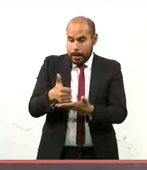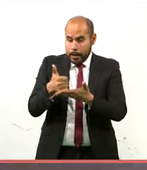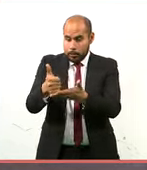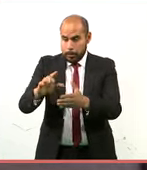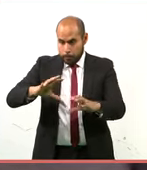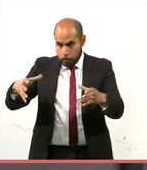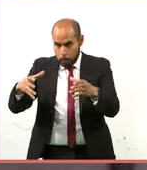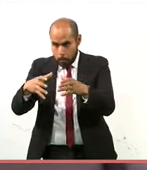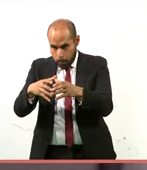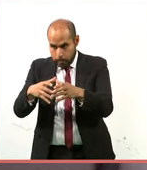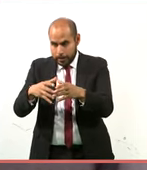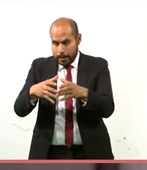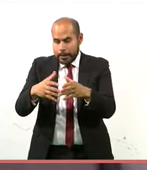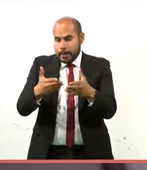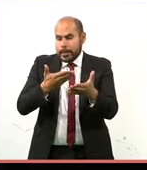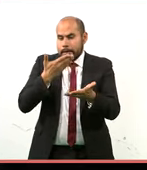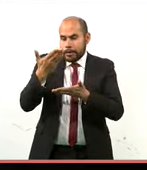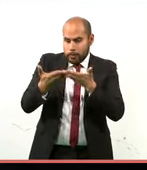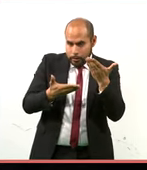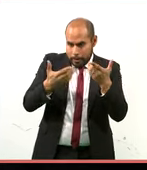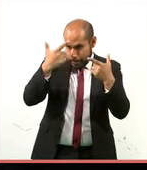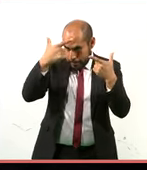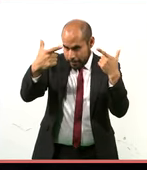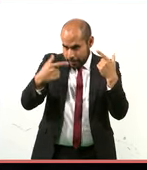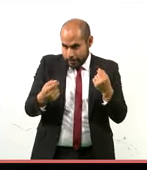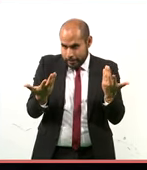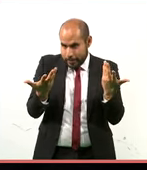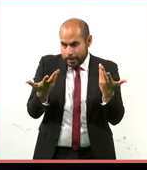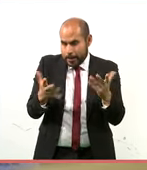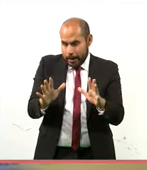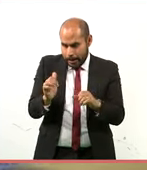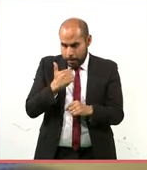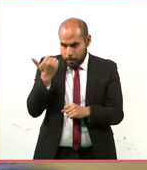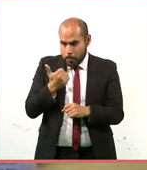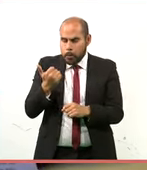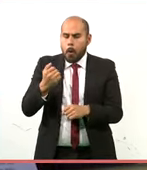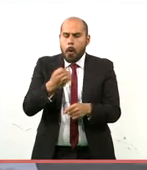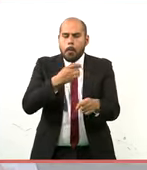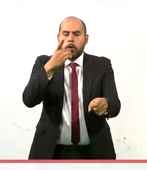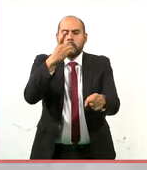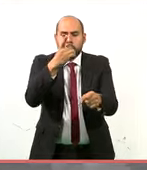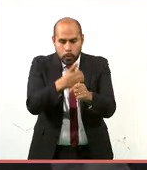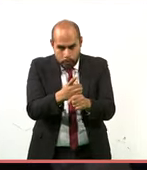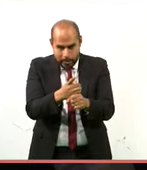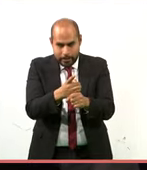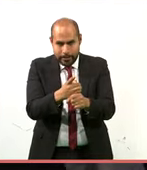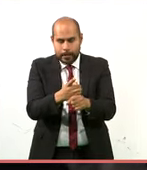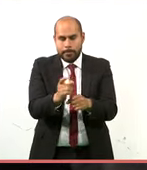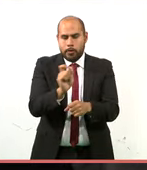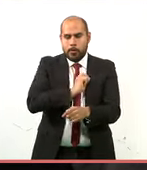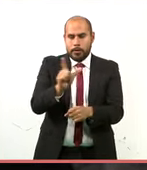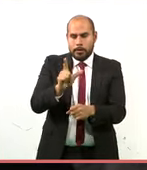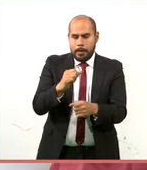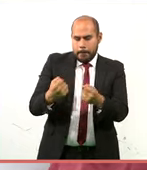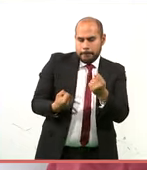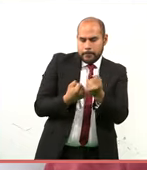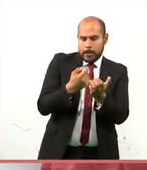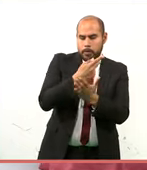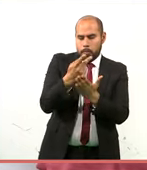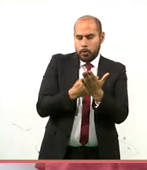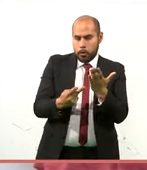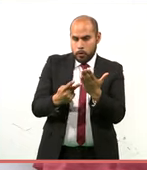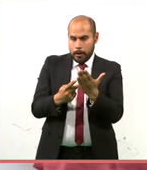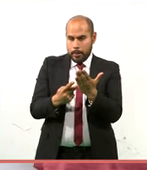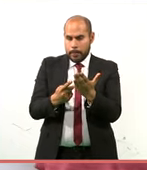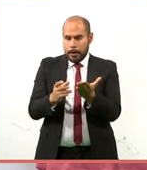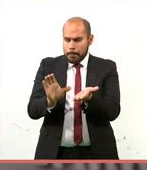comunidad de estudiantes y egresados a oportunidades profesionales. Seguimos poniendo las bases del programa de procuración